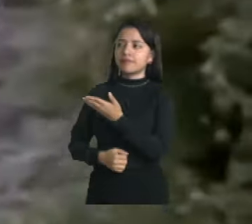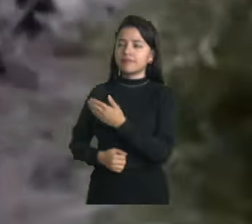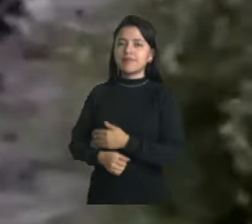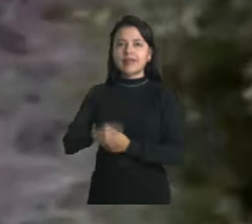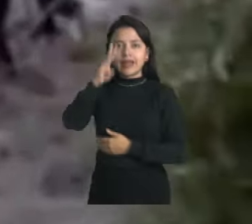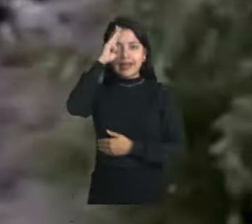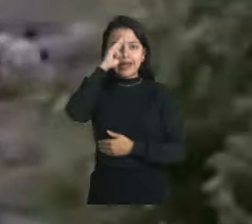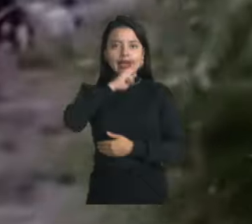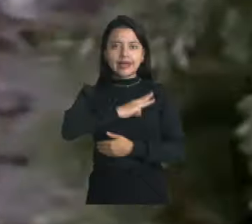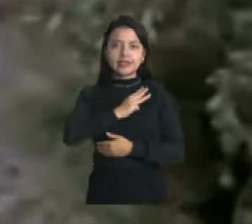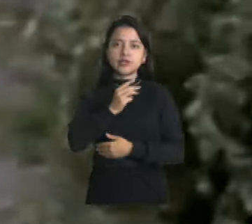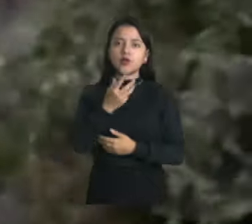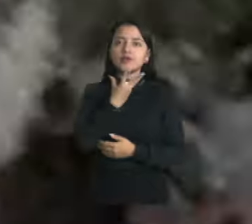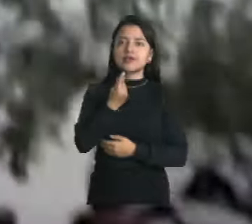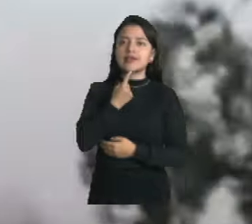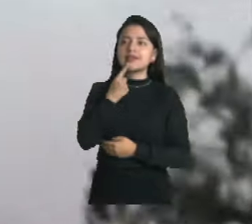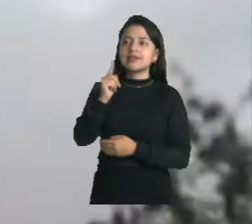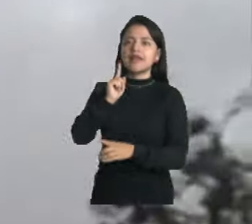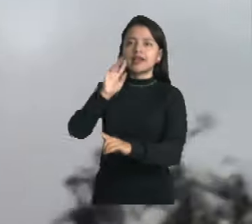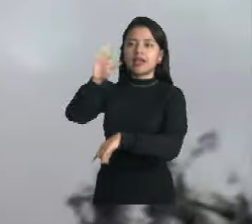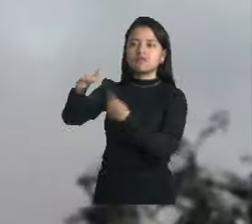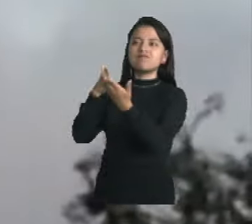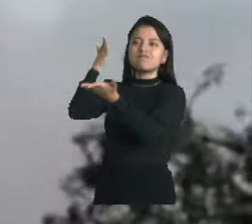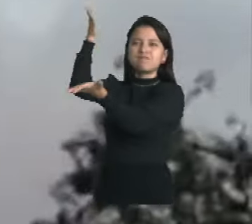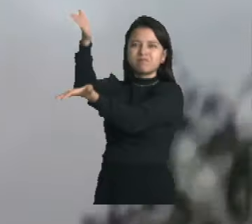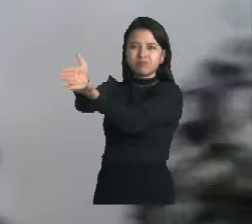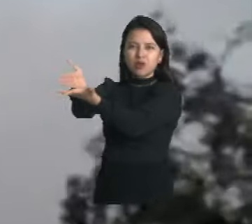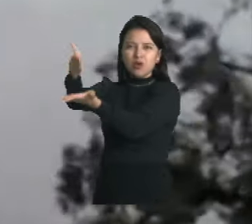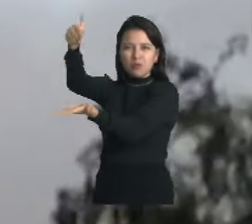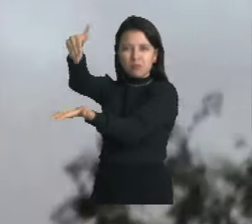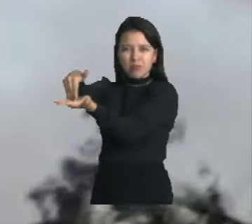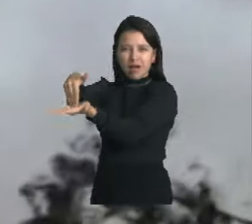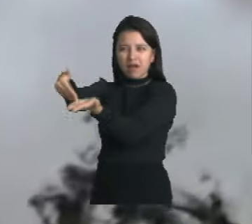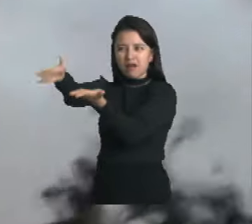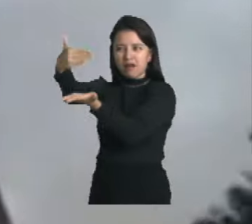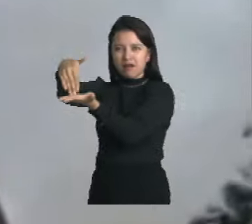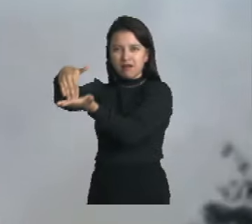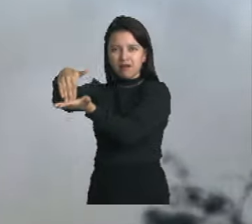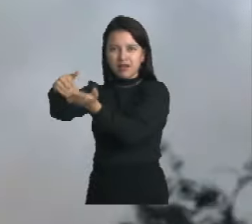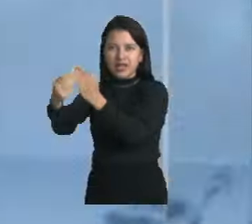informó que atacó la sede central de Hezbollah, en los suburbios del sur de Beirut.